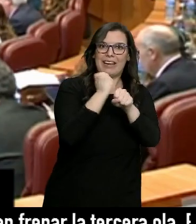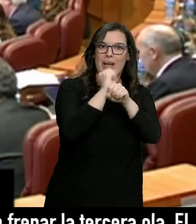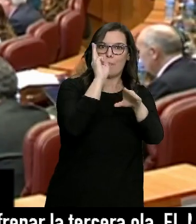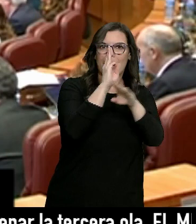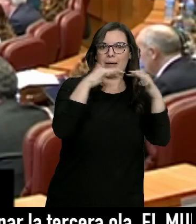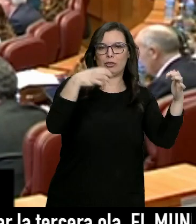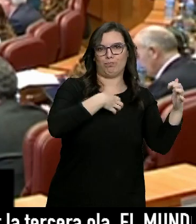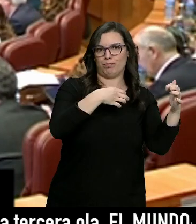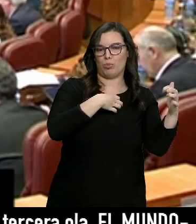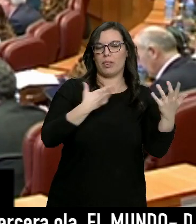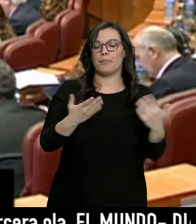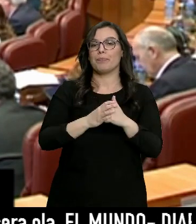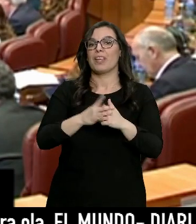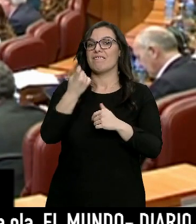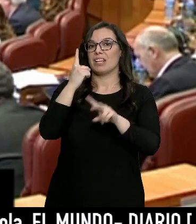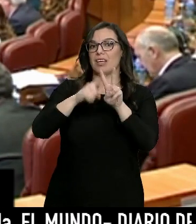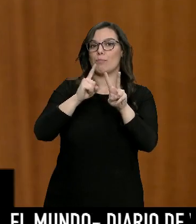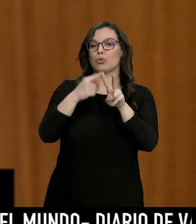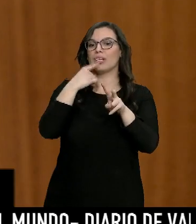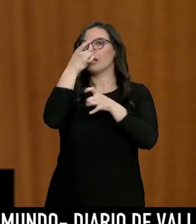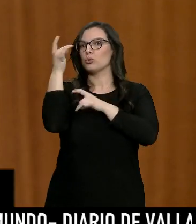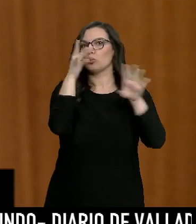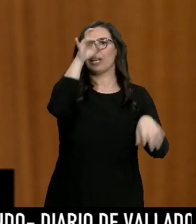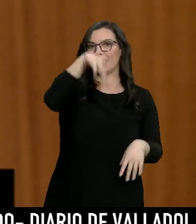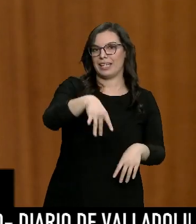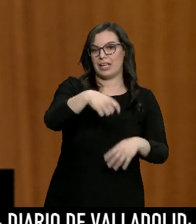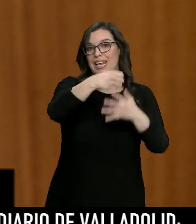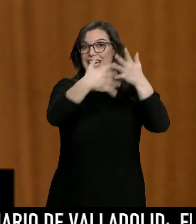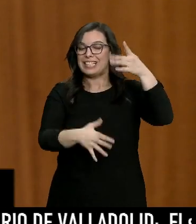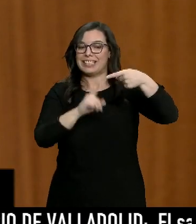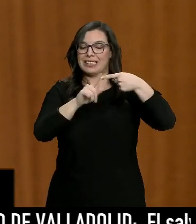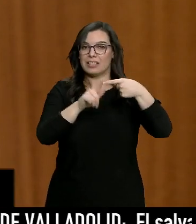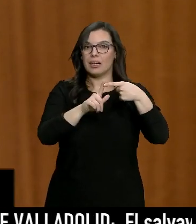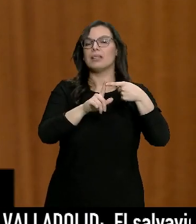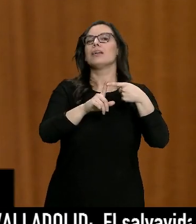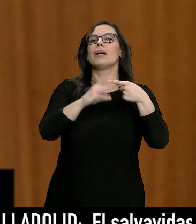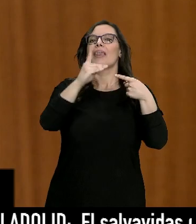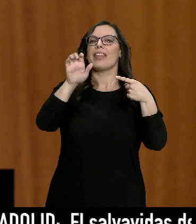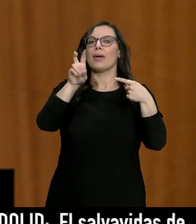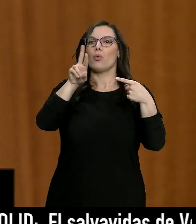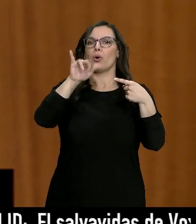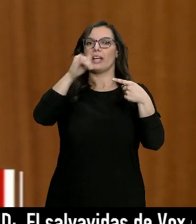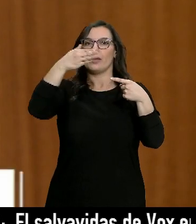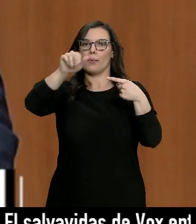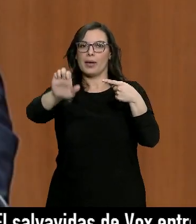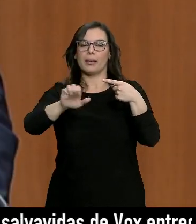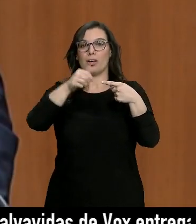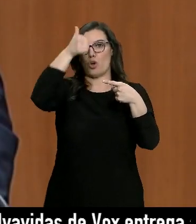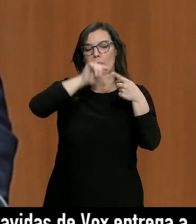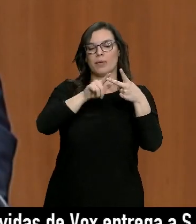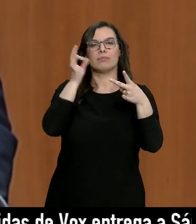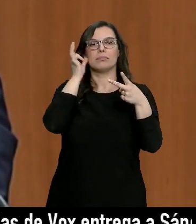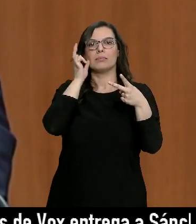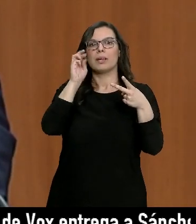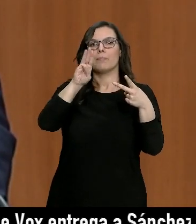parlamentaria. Vox no ha comunicado quién será su sustituto. En la lista le seguían José Ignacio de Uribe y Fátima Pinacho. Control a